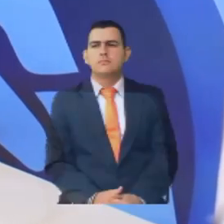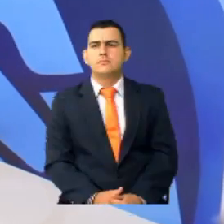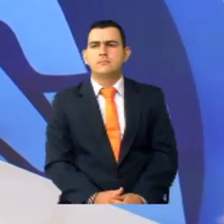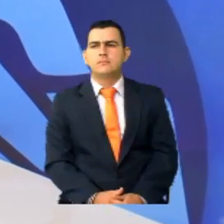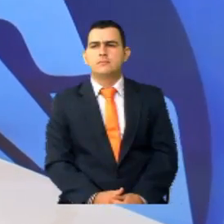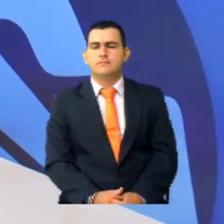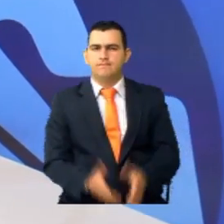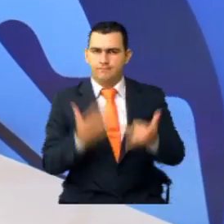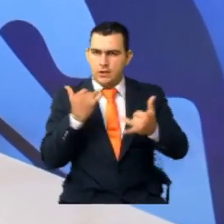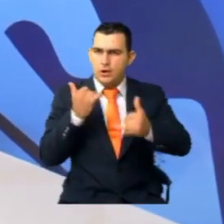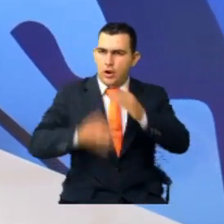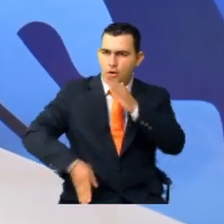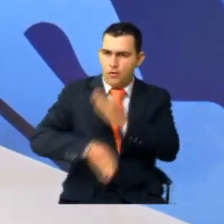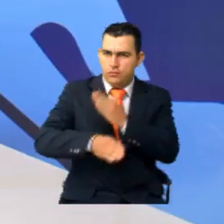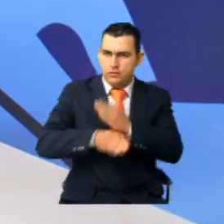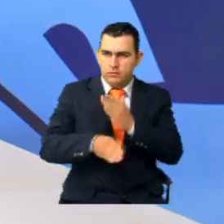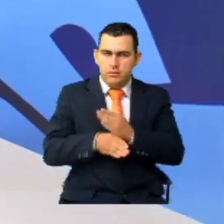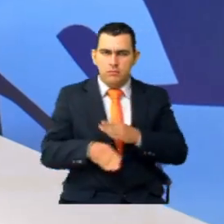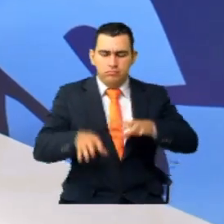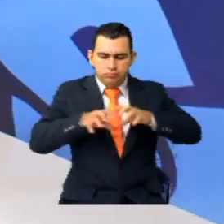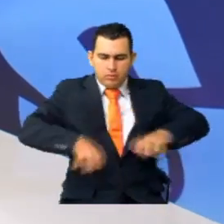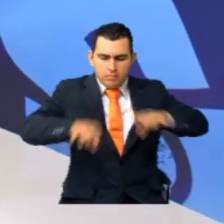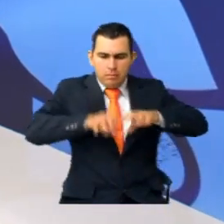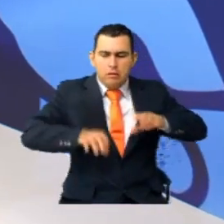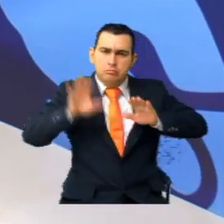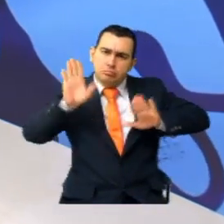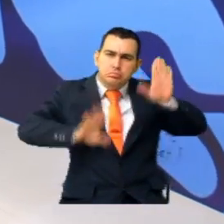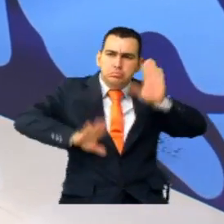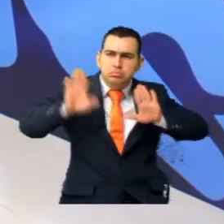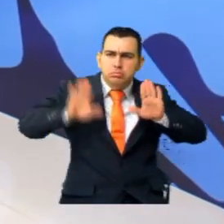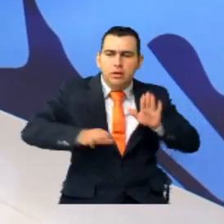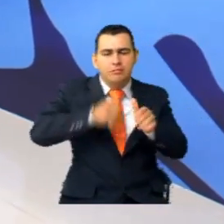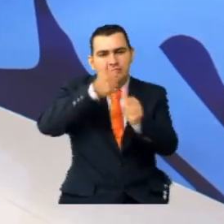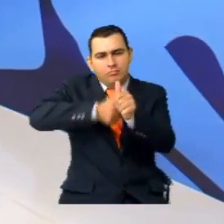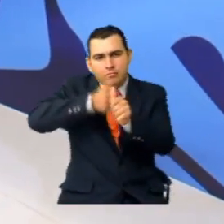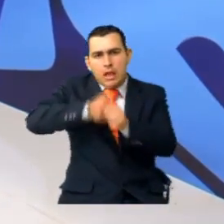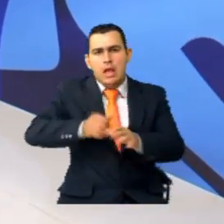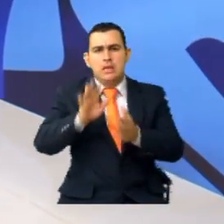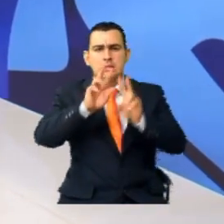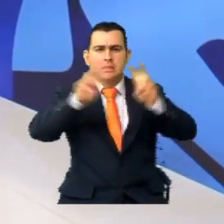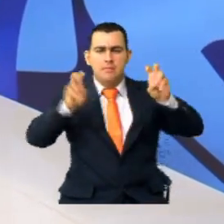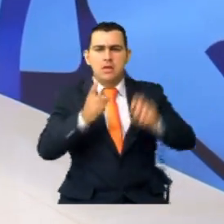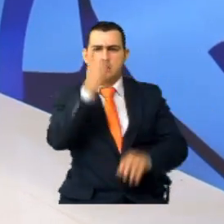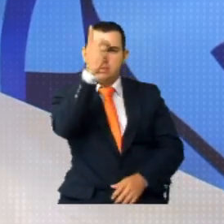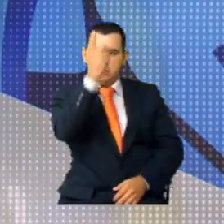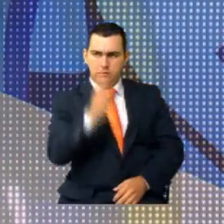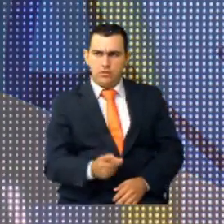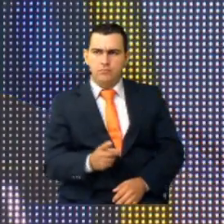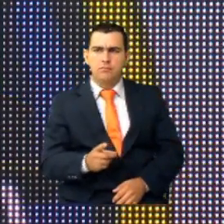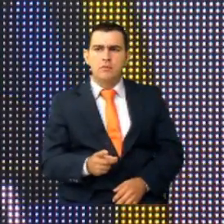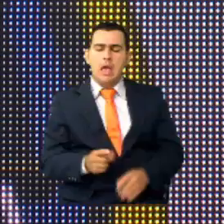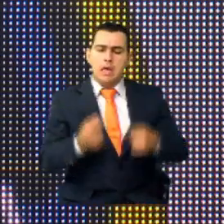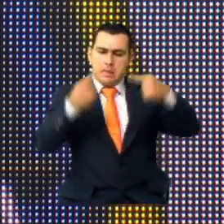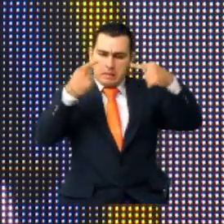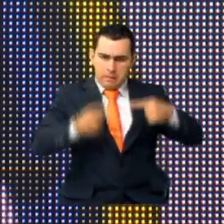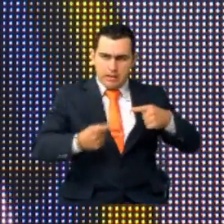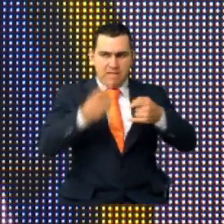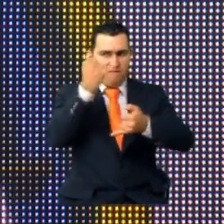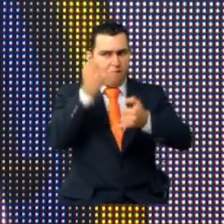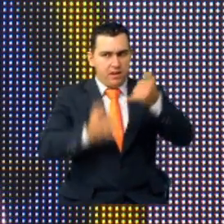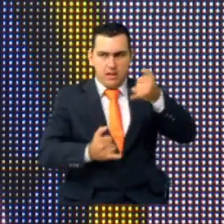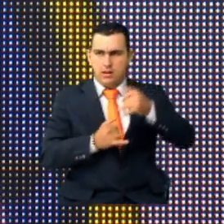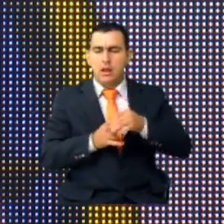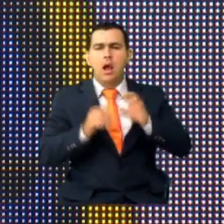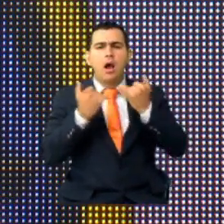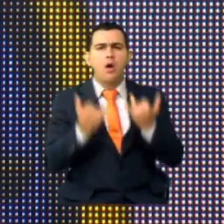Nosotros continuamos con este ejercicio de democracia denominado La Decisión. El debate final. A continuación hablaremos acerca del tema